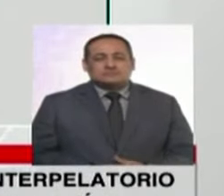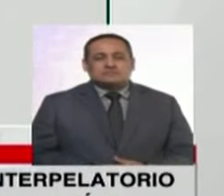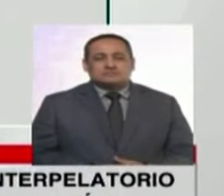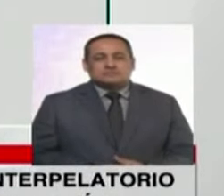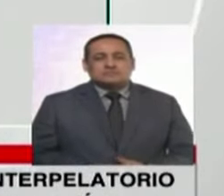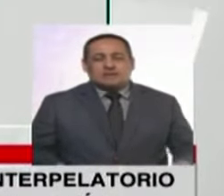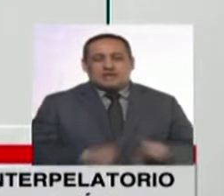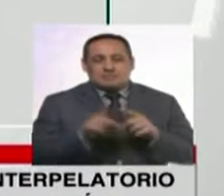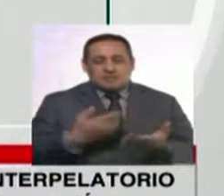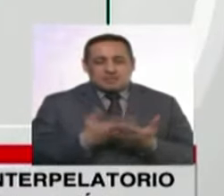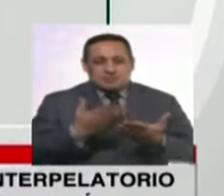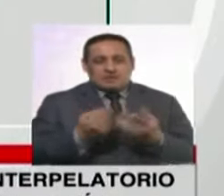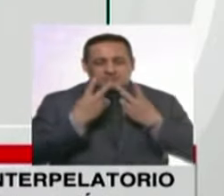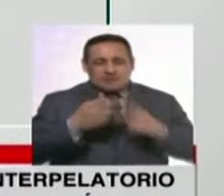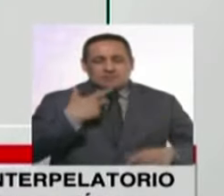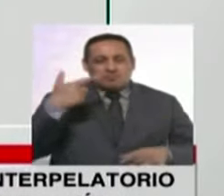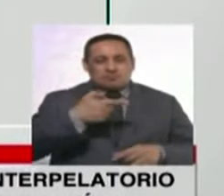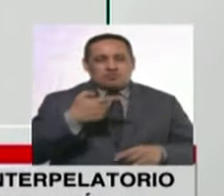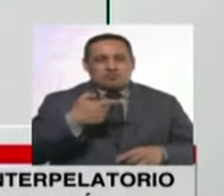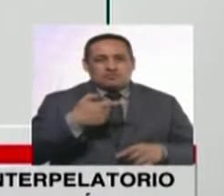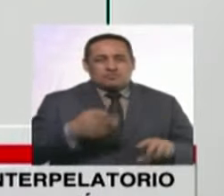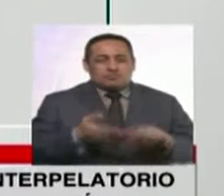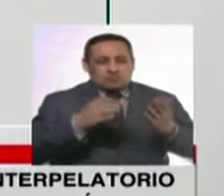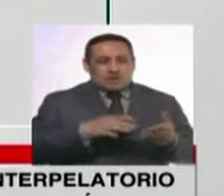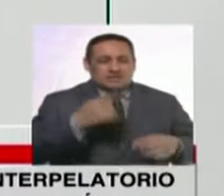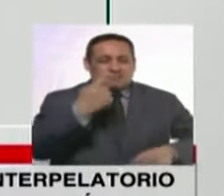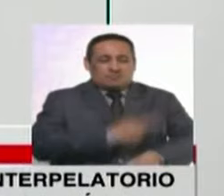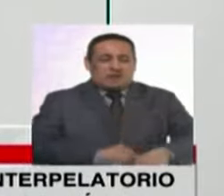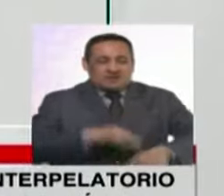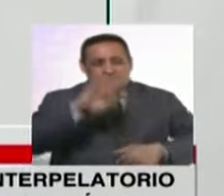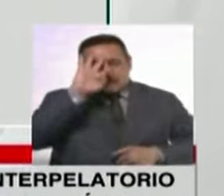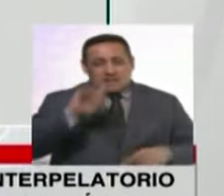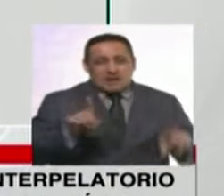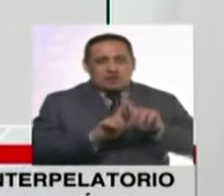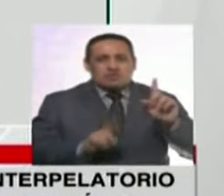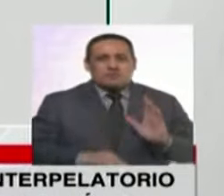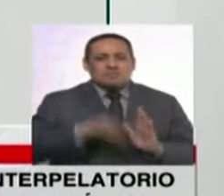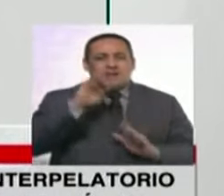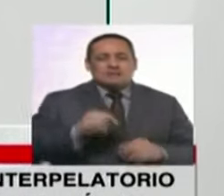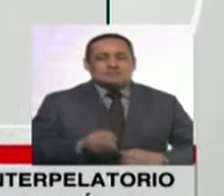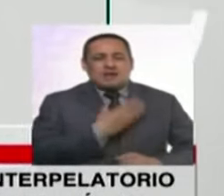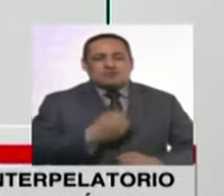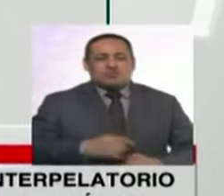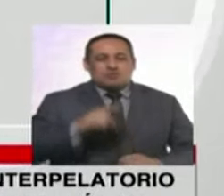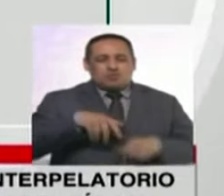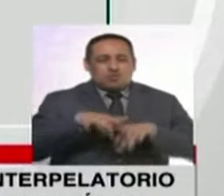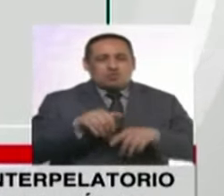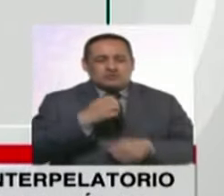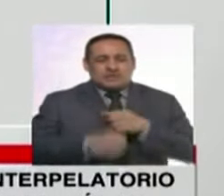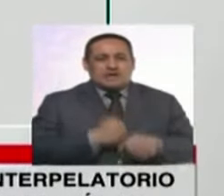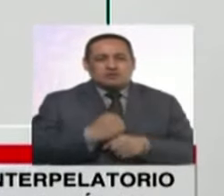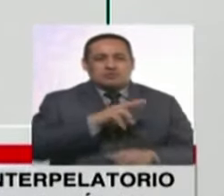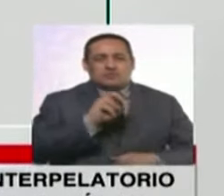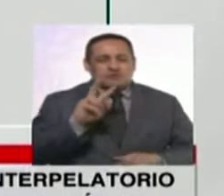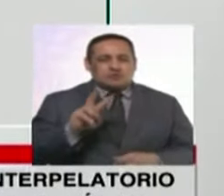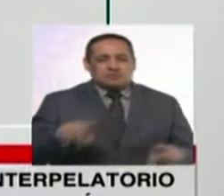respecto a la incidencia de lesiones con arma de fuego se advierte un incremento en los meses de mayo y Julio 2022